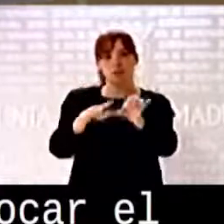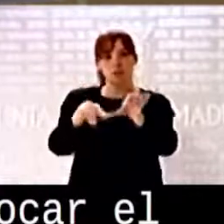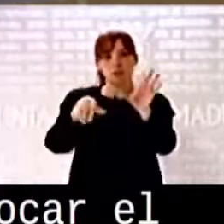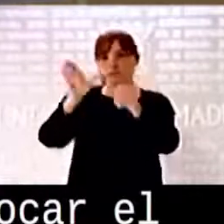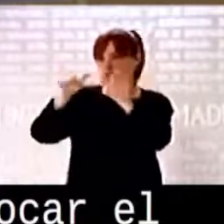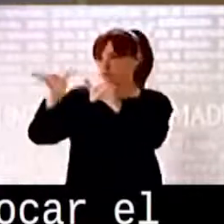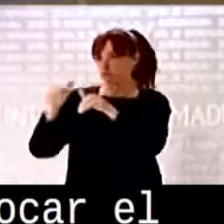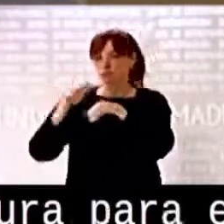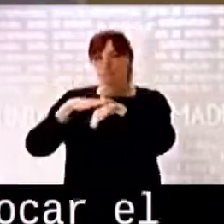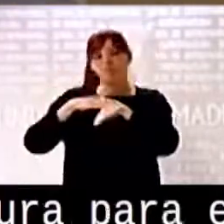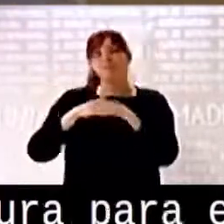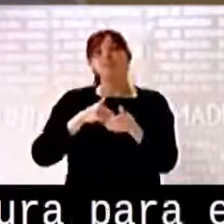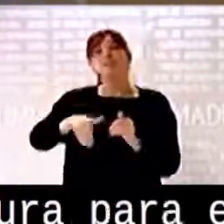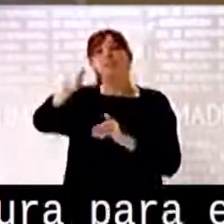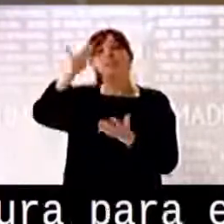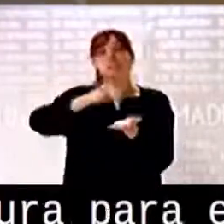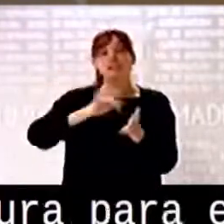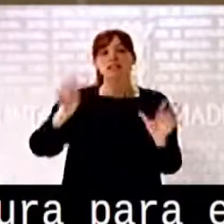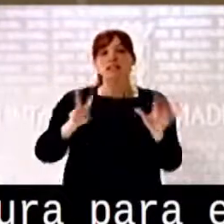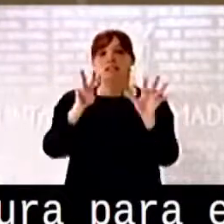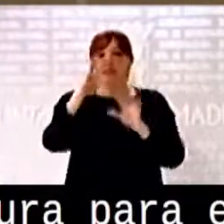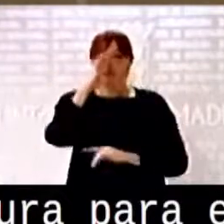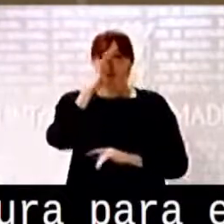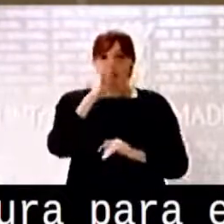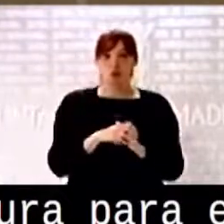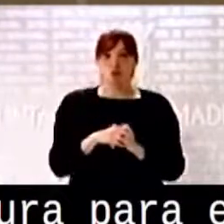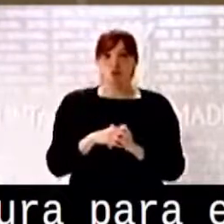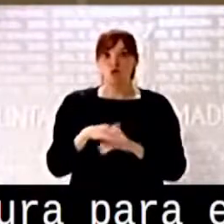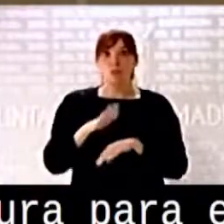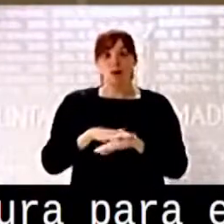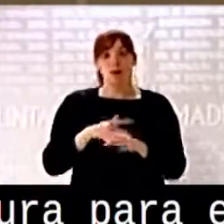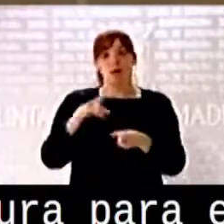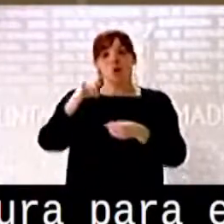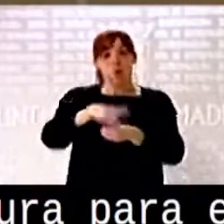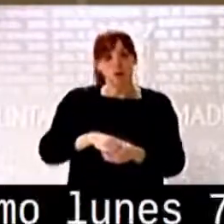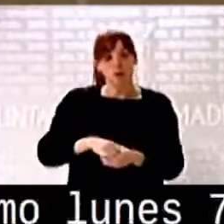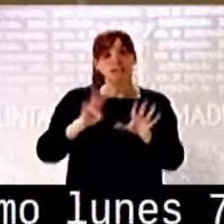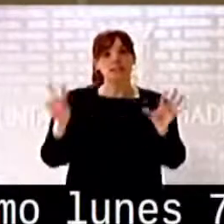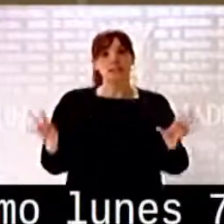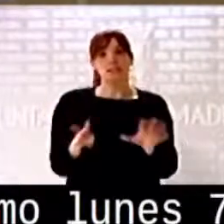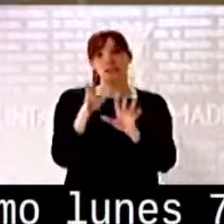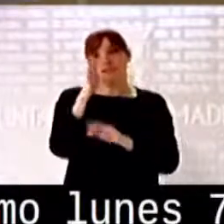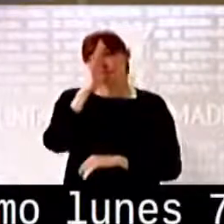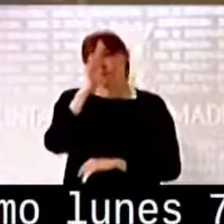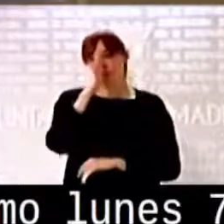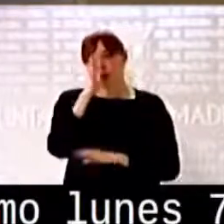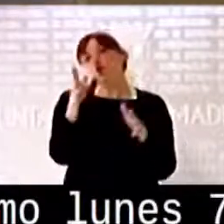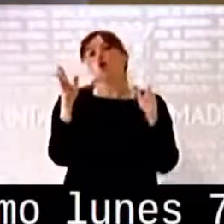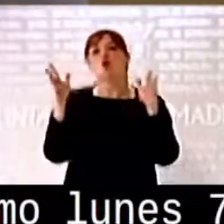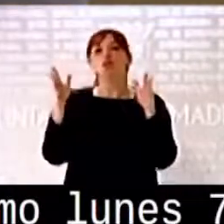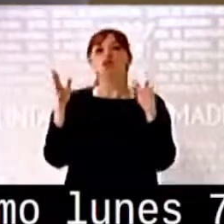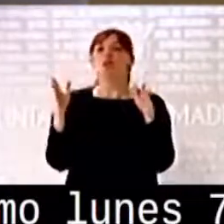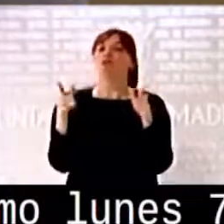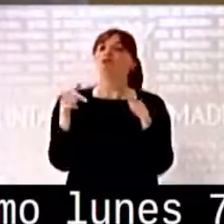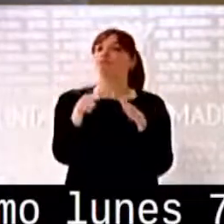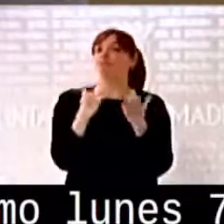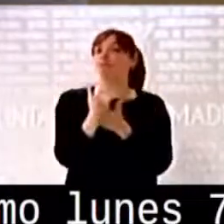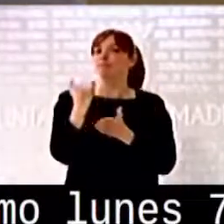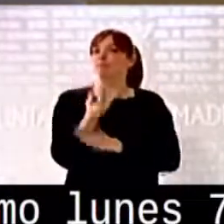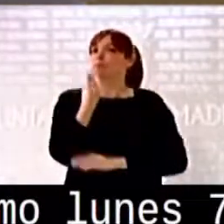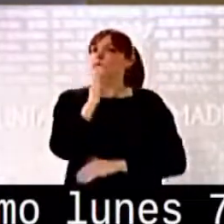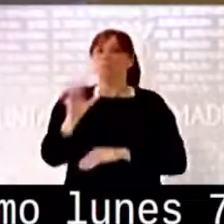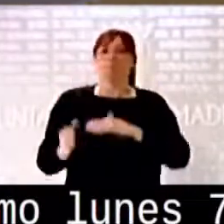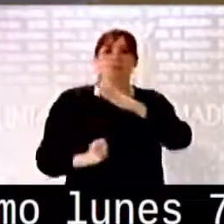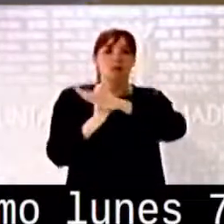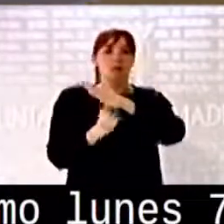Extremadura para el próximo 7 de febrero, para el próximo lunes 7 de febrero. El Consejo Asesor Agrario es el